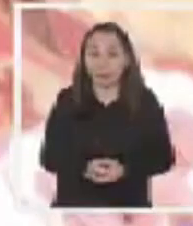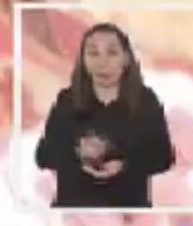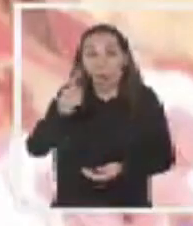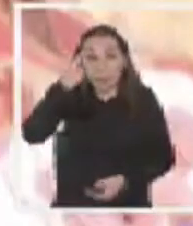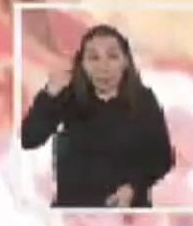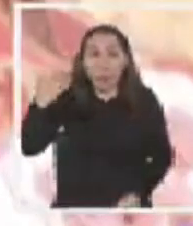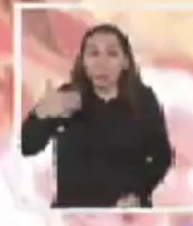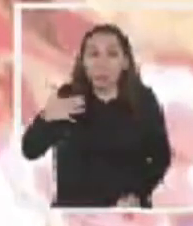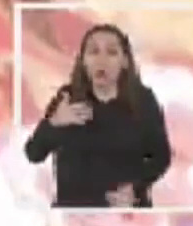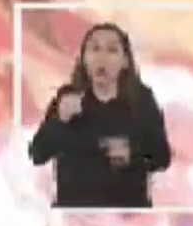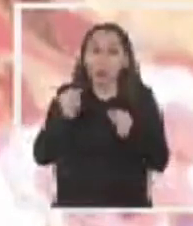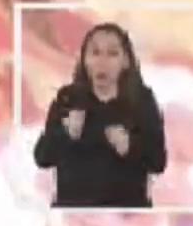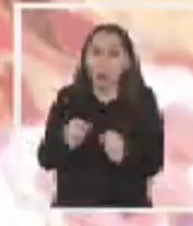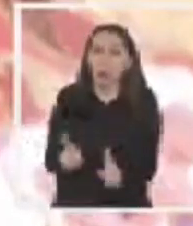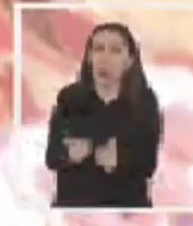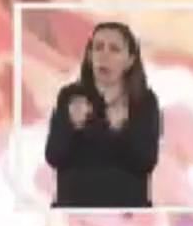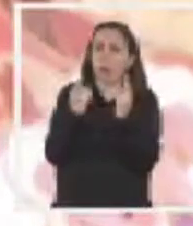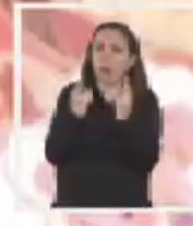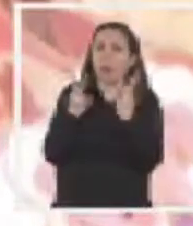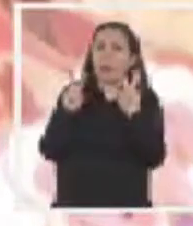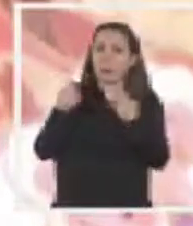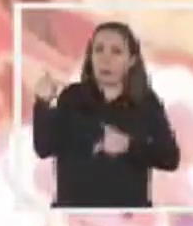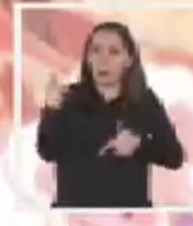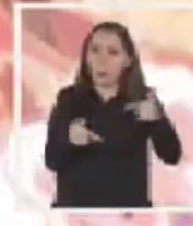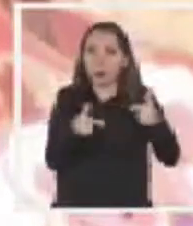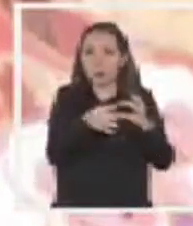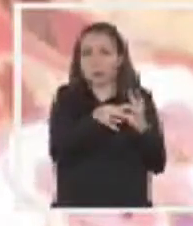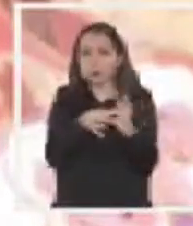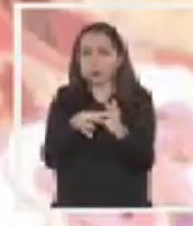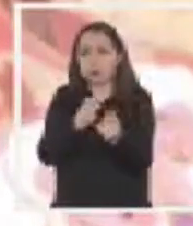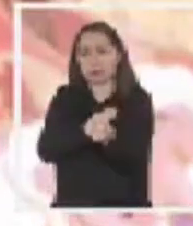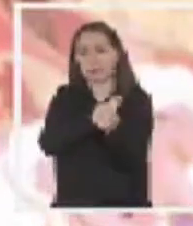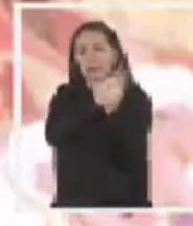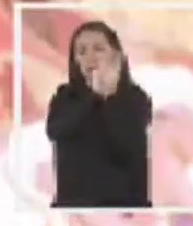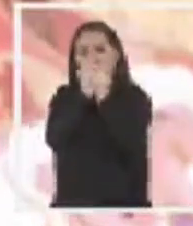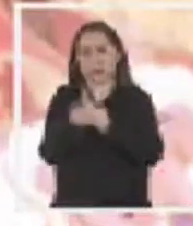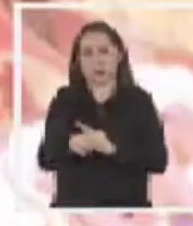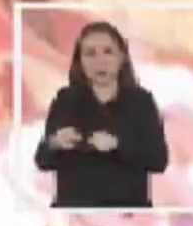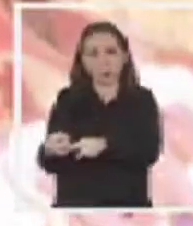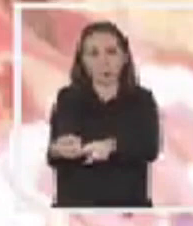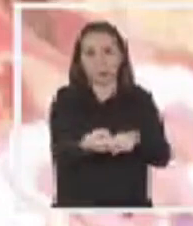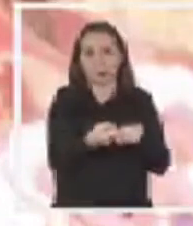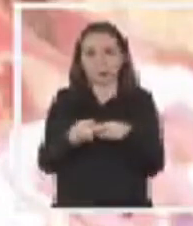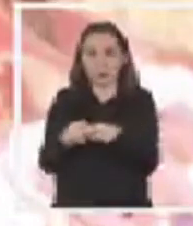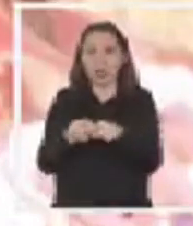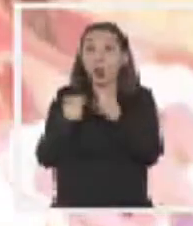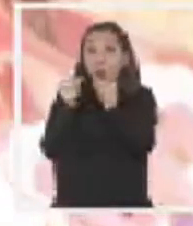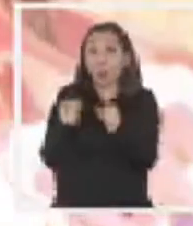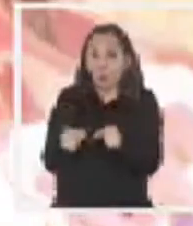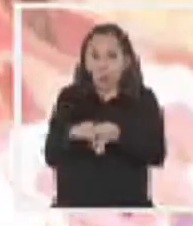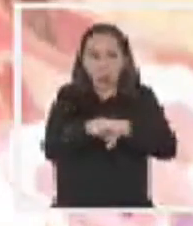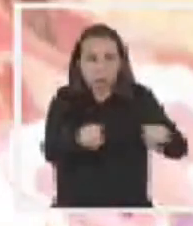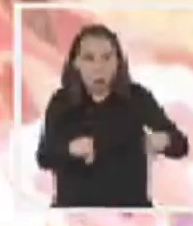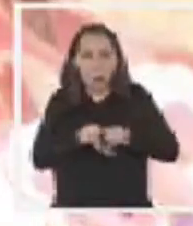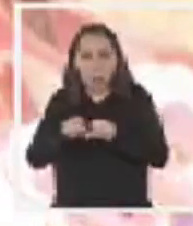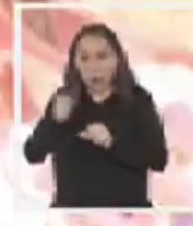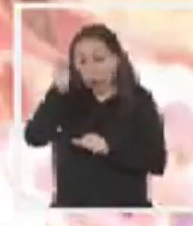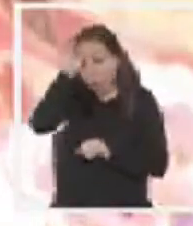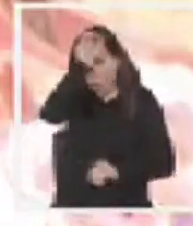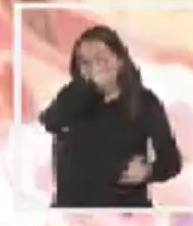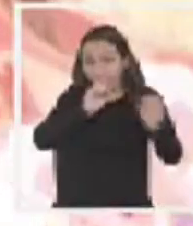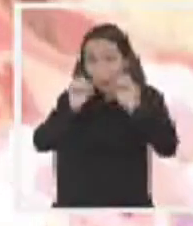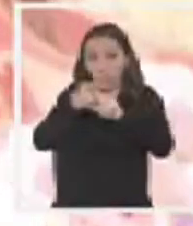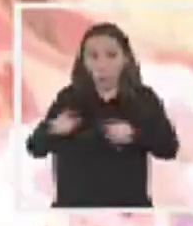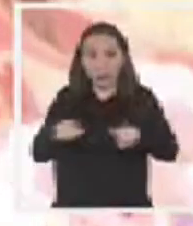importante que podamos recuperar también el sentido de la política la política es transformación social la política es el arte de ponerse de acuerdo entre quienes piensan